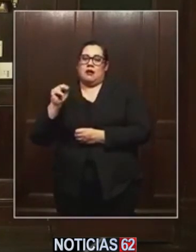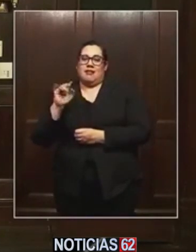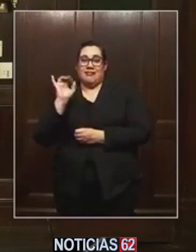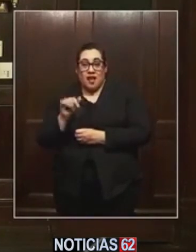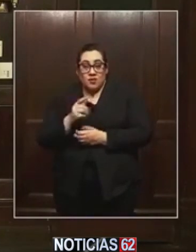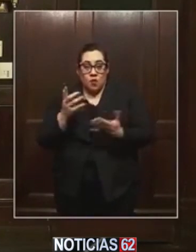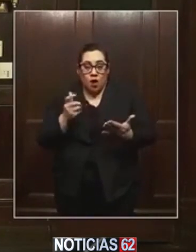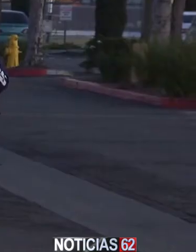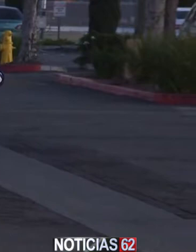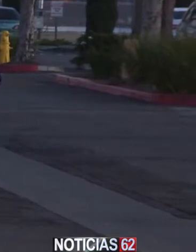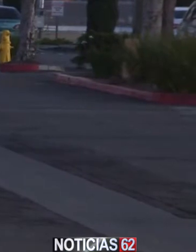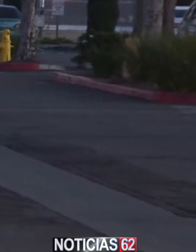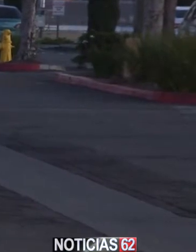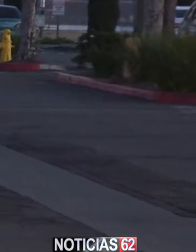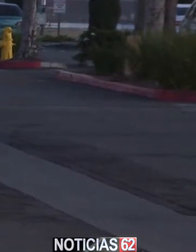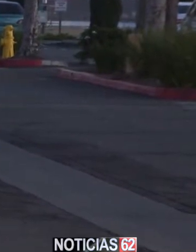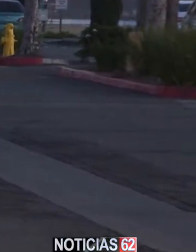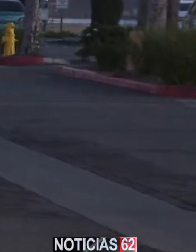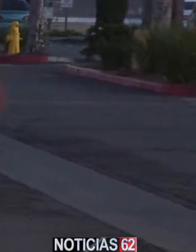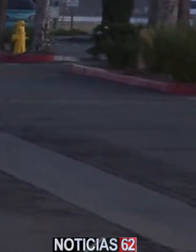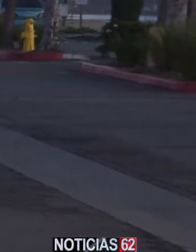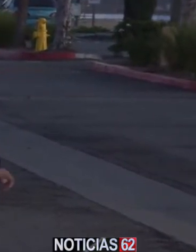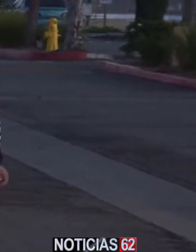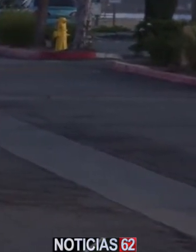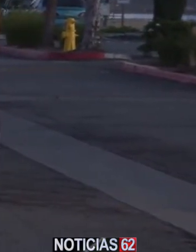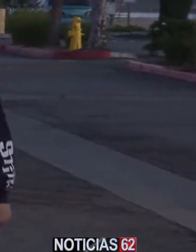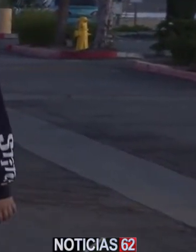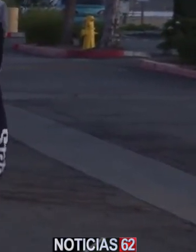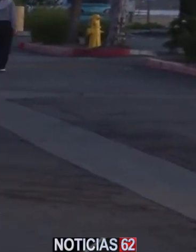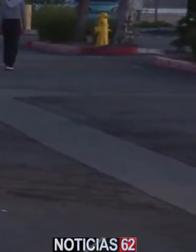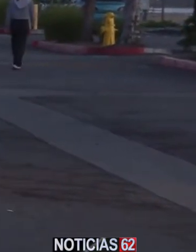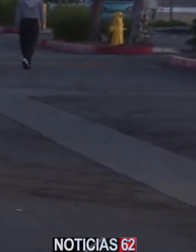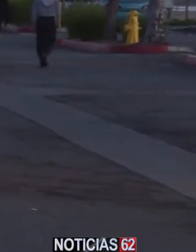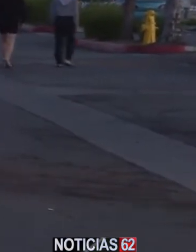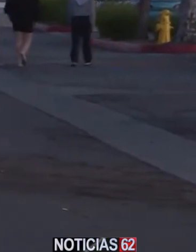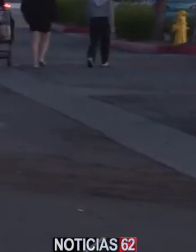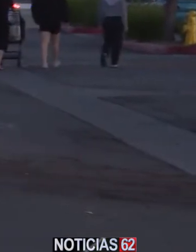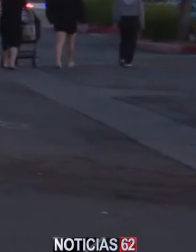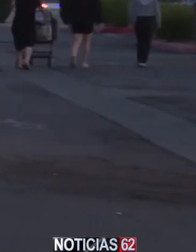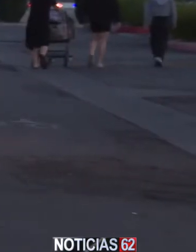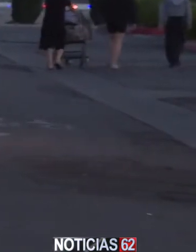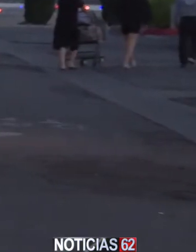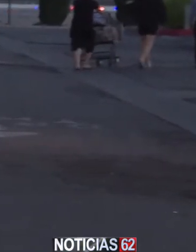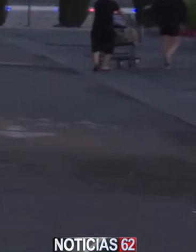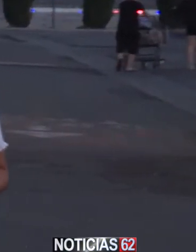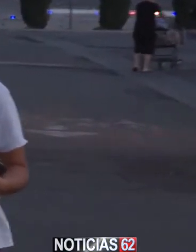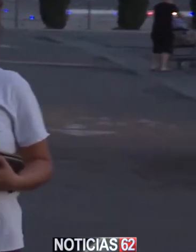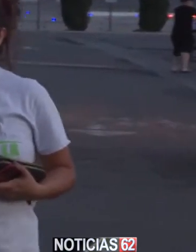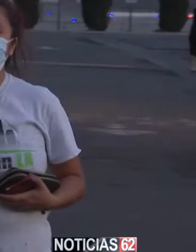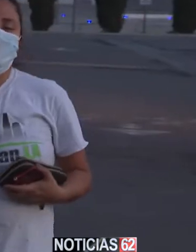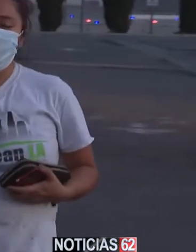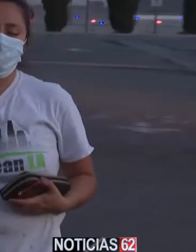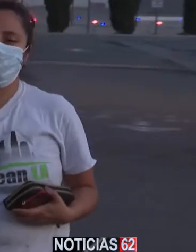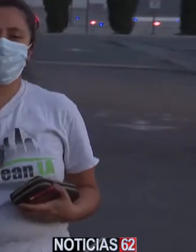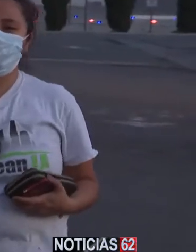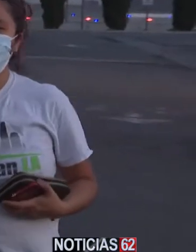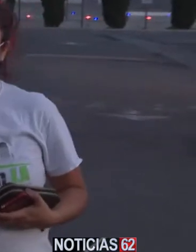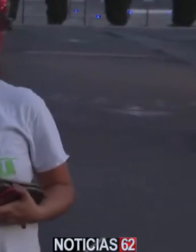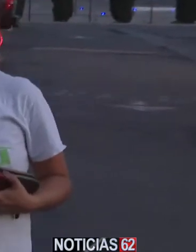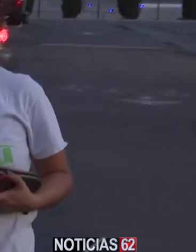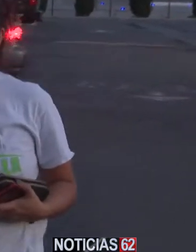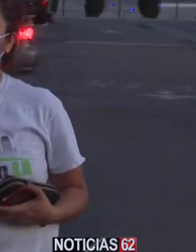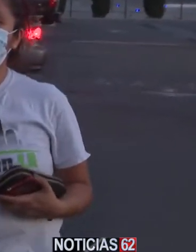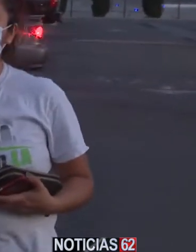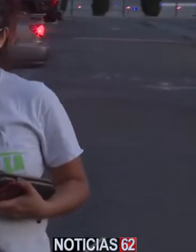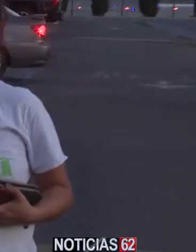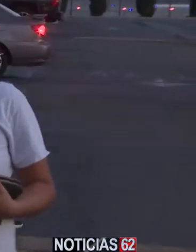es discriminación. Doña Diana Pérez cuenta que ya recibió su cheque y el de sus hijas, pero que su esposo no calificó por no tener seguro social,